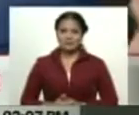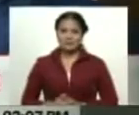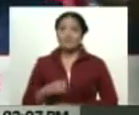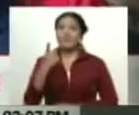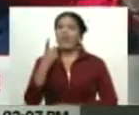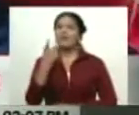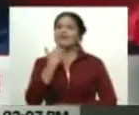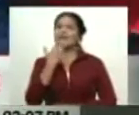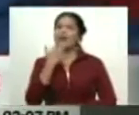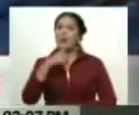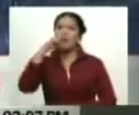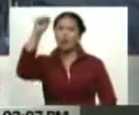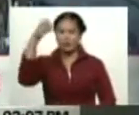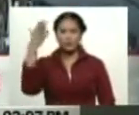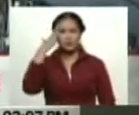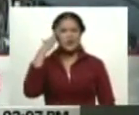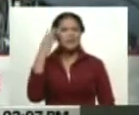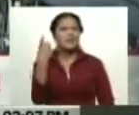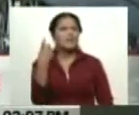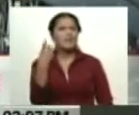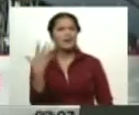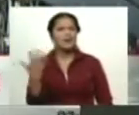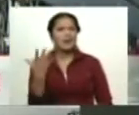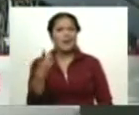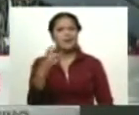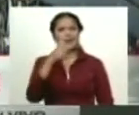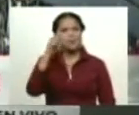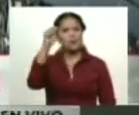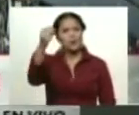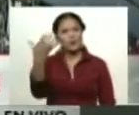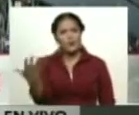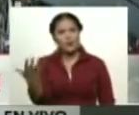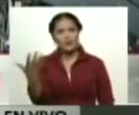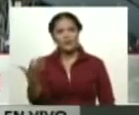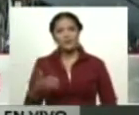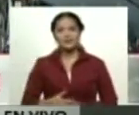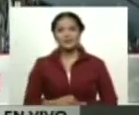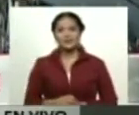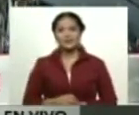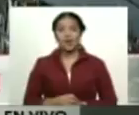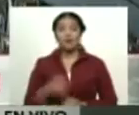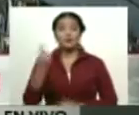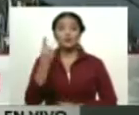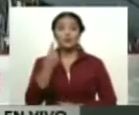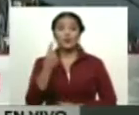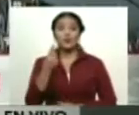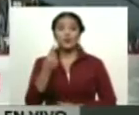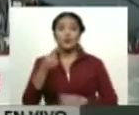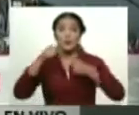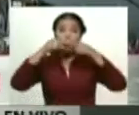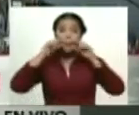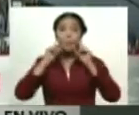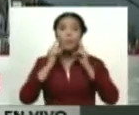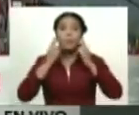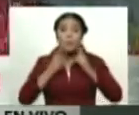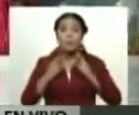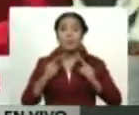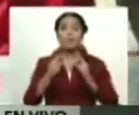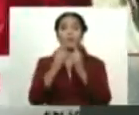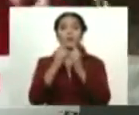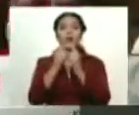algo a Nicolás Maduro, ¿sabe qué? Le falta algo a Nicolás Maduro, el san y la barba. ¡San Nicolás